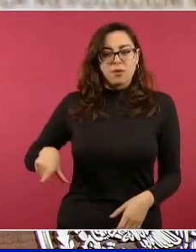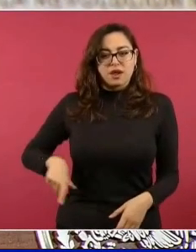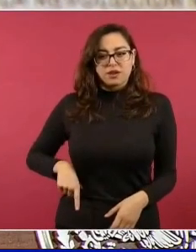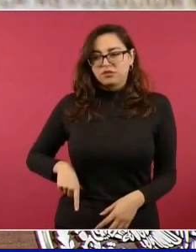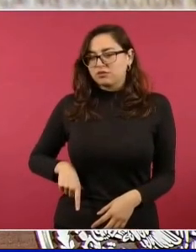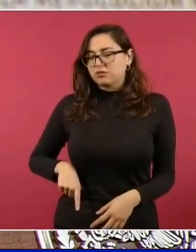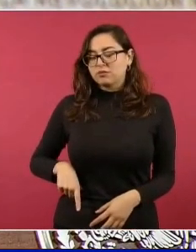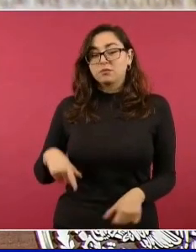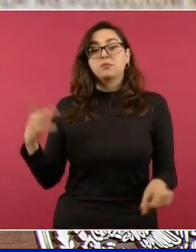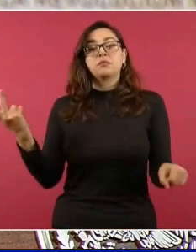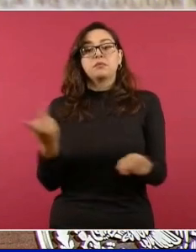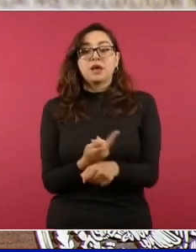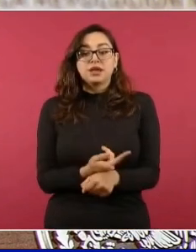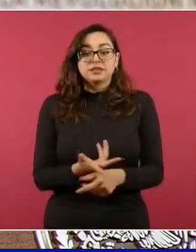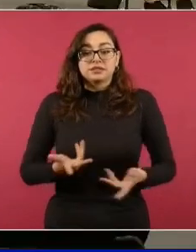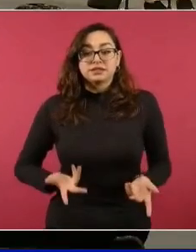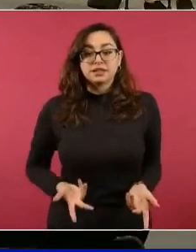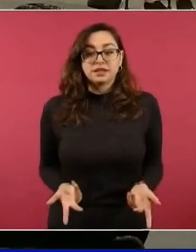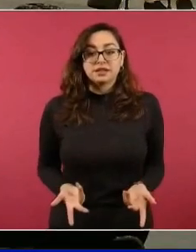Se duplicaban.